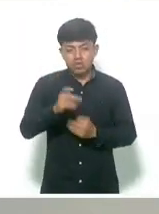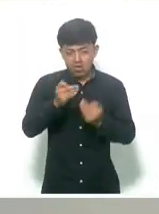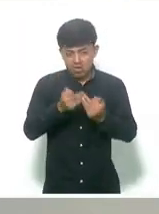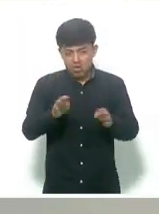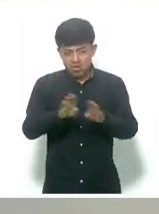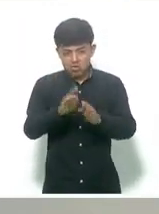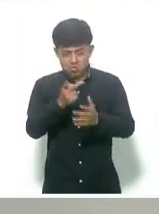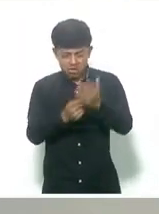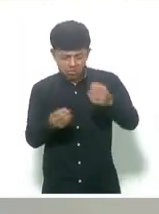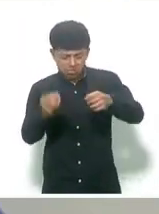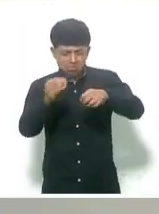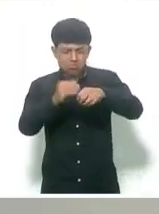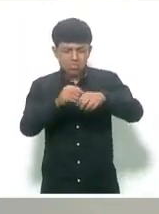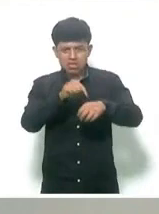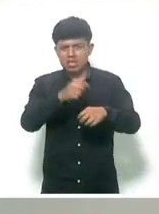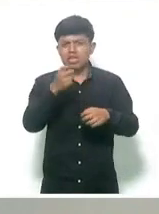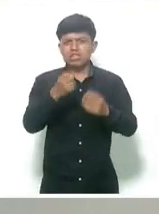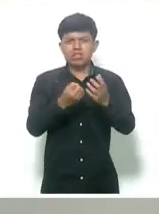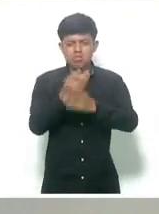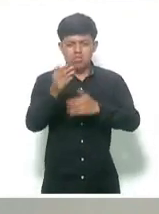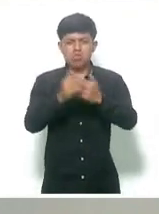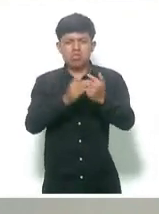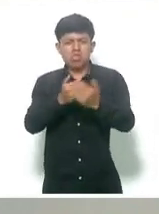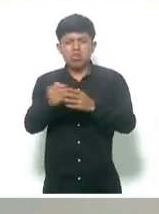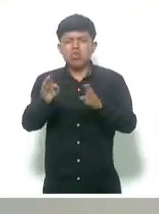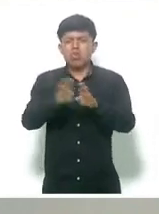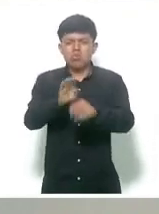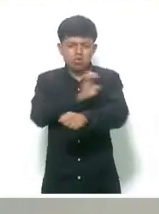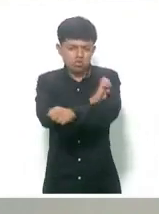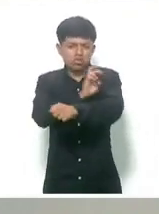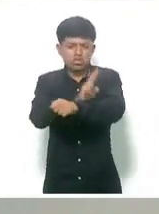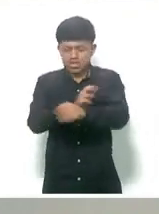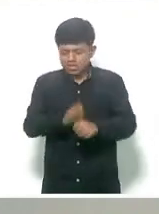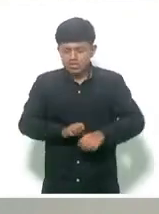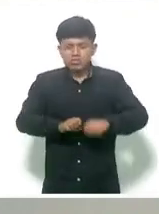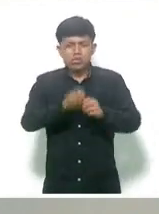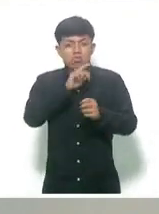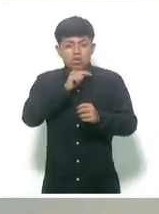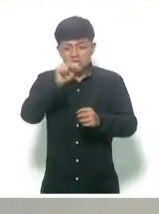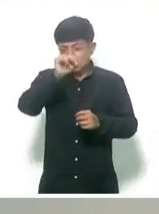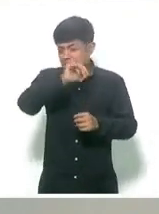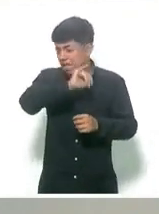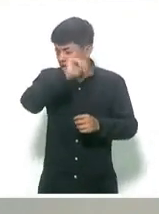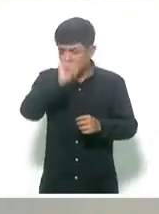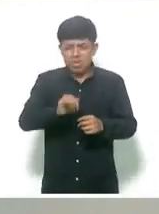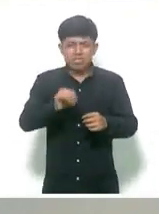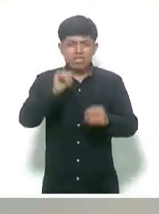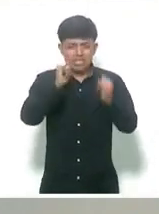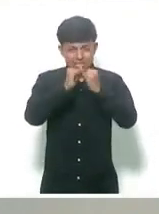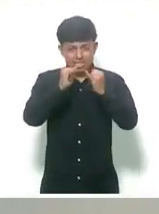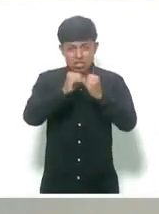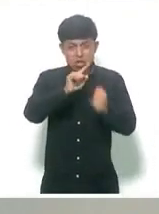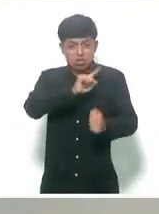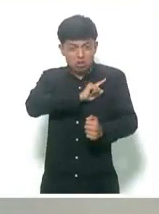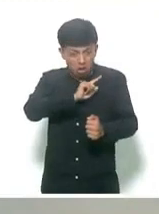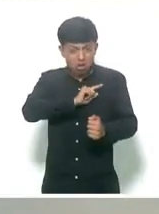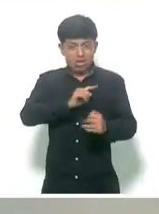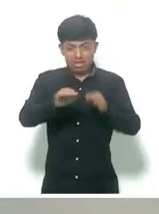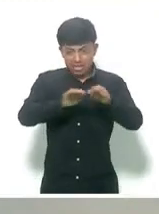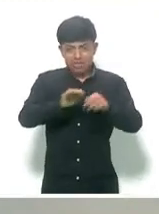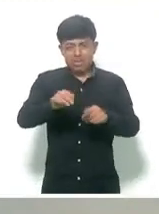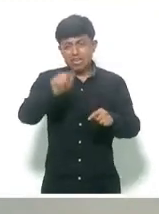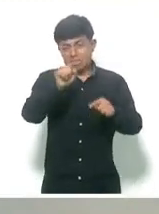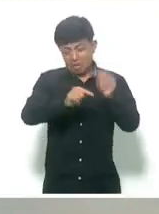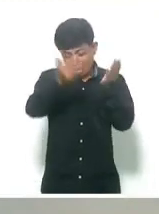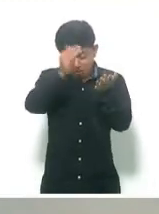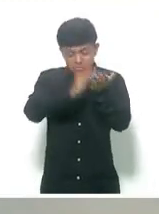planteando aquí justamente es en este nuevo modelo una mejor coordinación ninguna institución por sí misma va a lograr disminuir incidencia